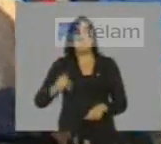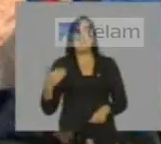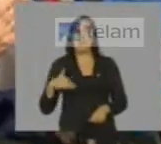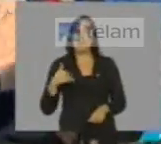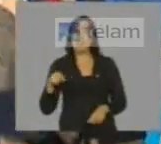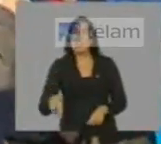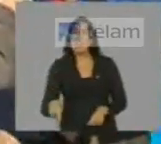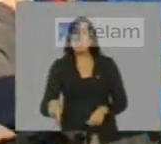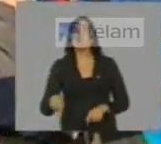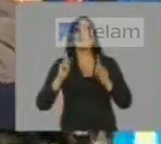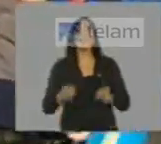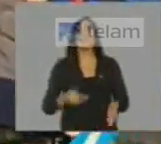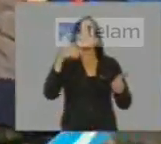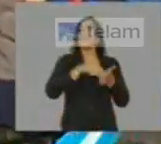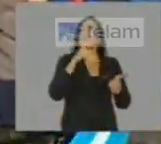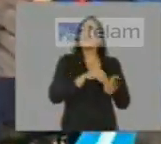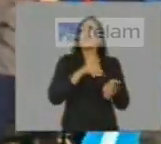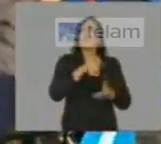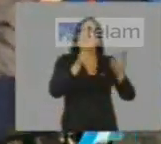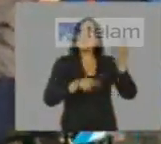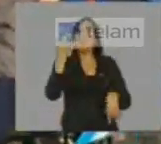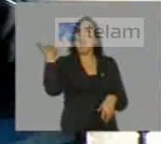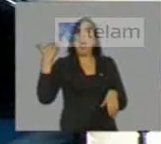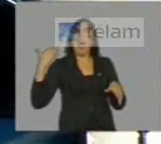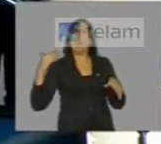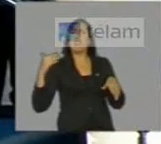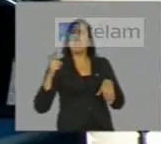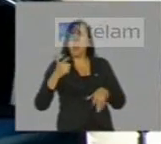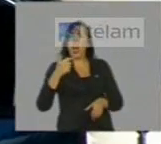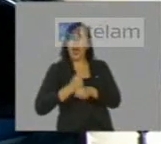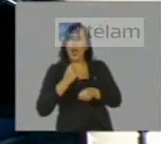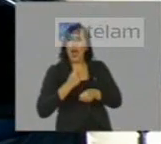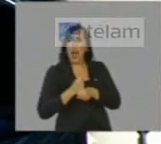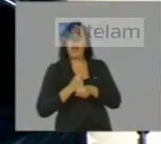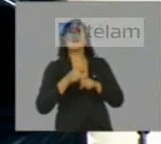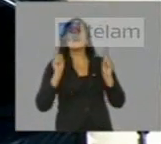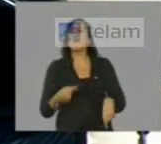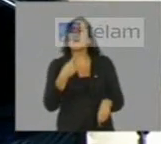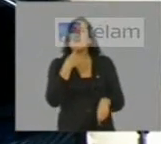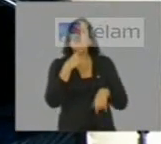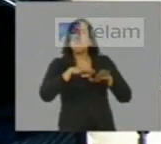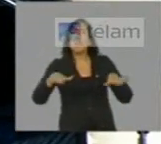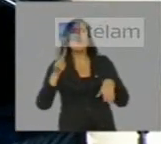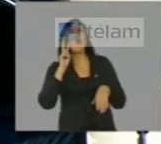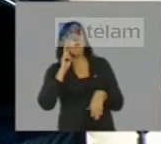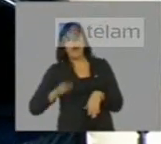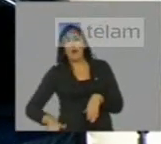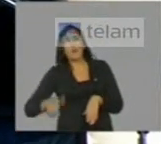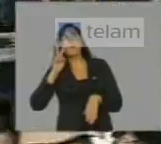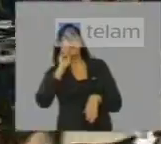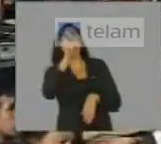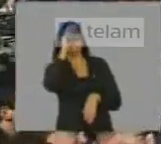con los millones y millones de trabajadores que se quedaron sin trabajo, con los pibes que vieron fracasar a sus padres sin